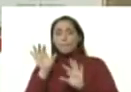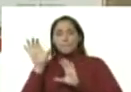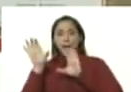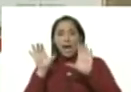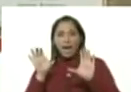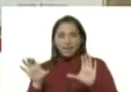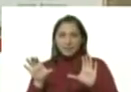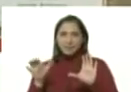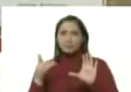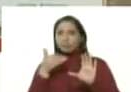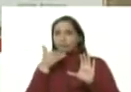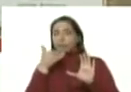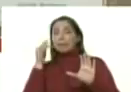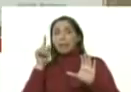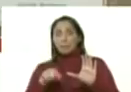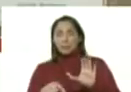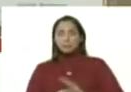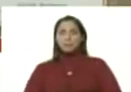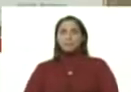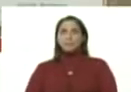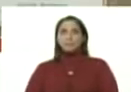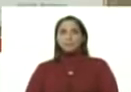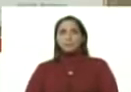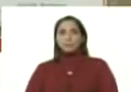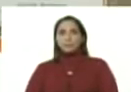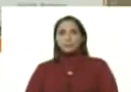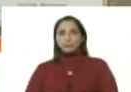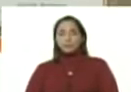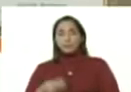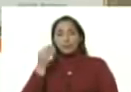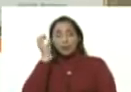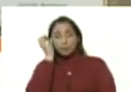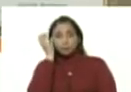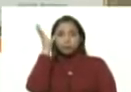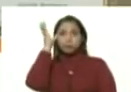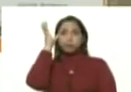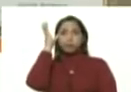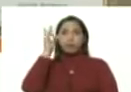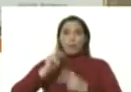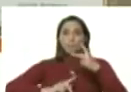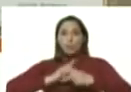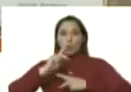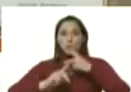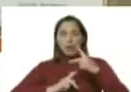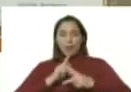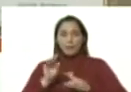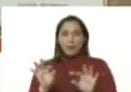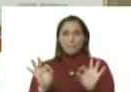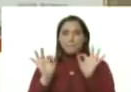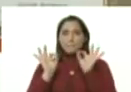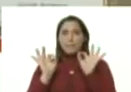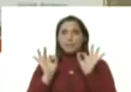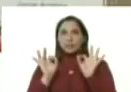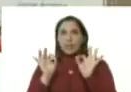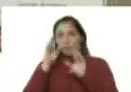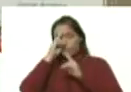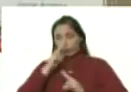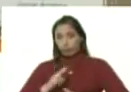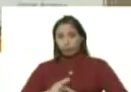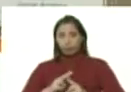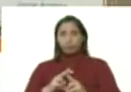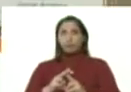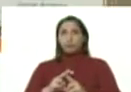regiones, e incluso se creó un programa especial que muy honrosamente lleva el nombre de